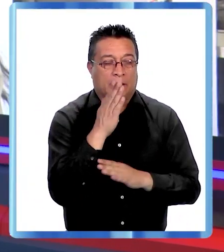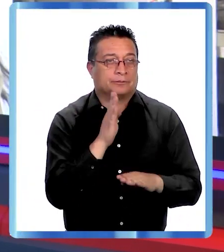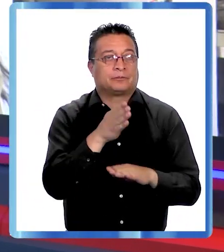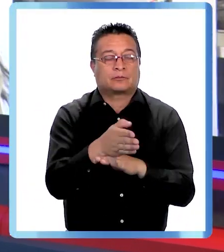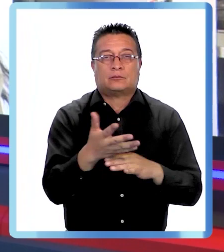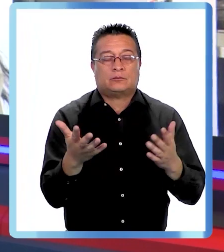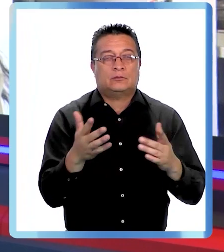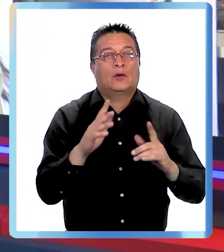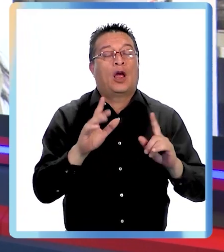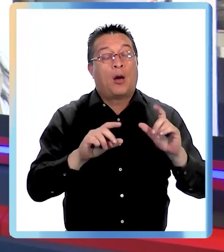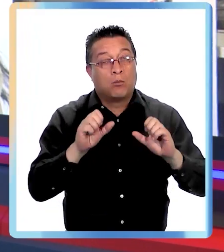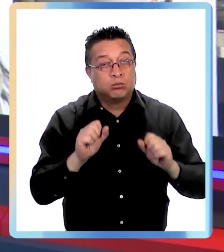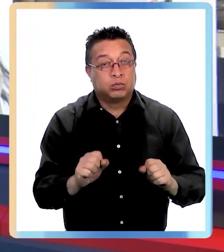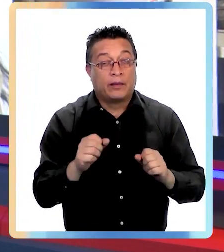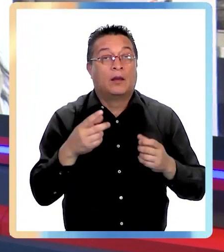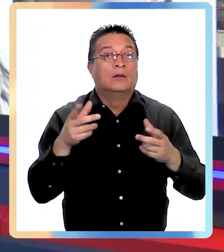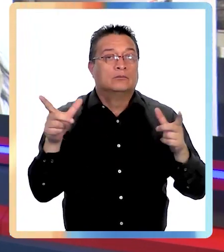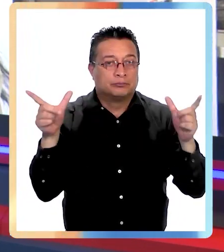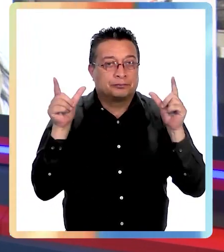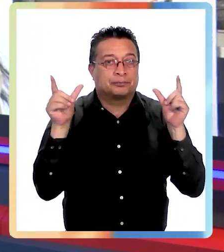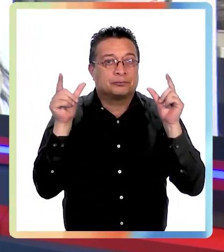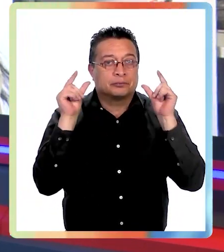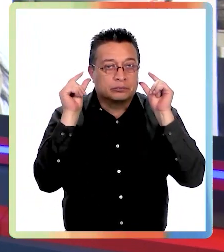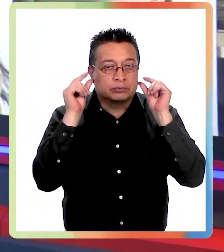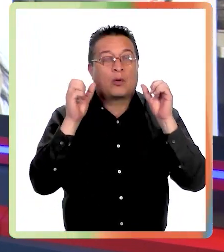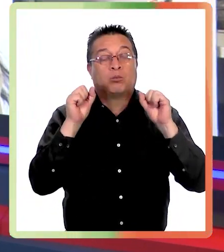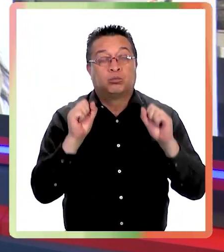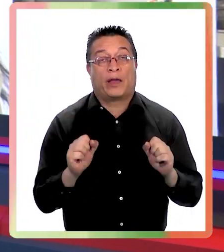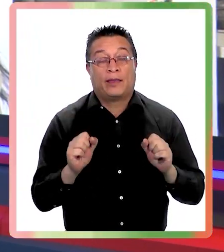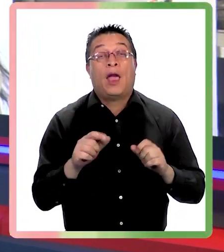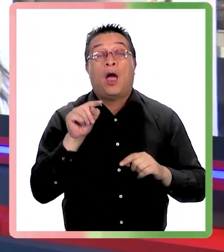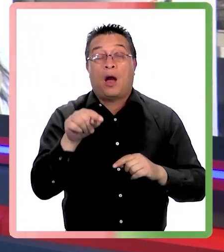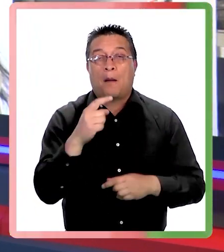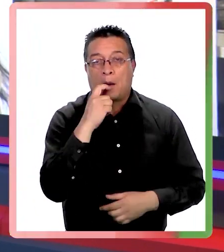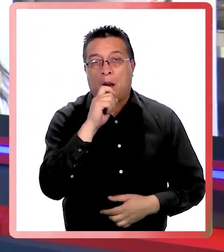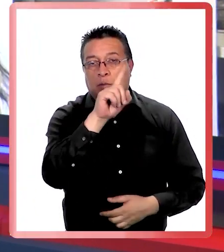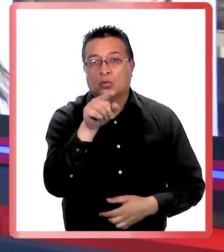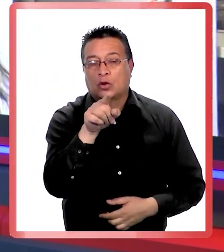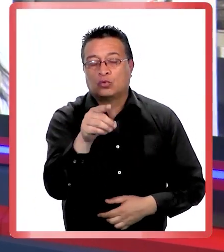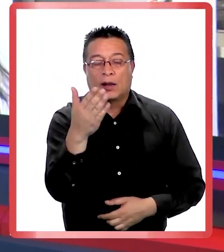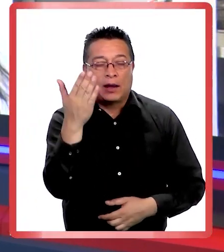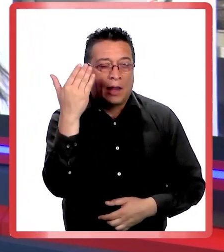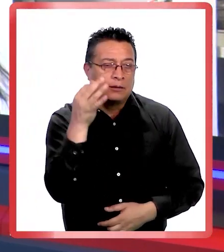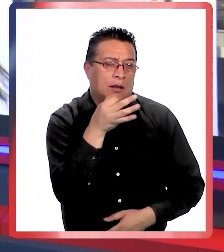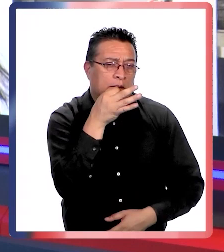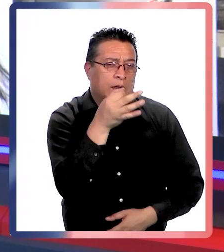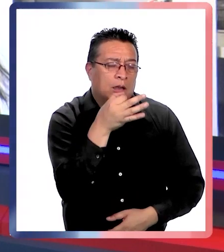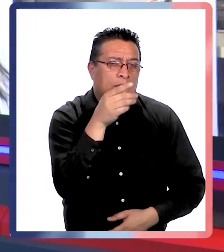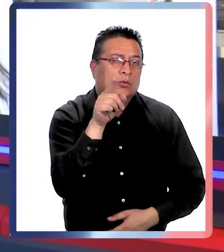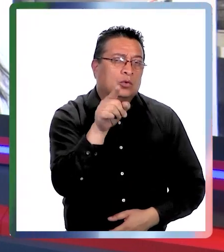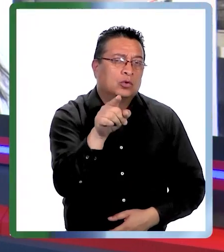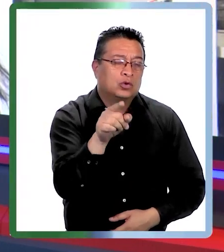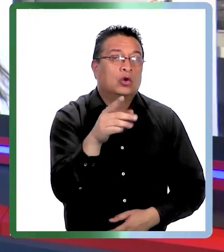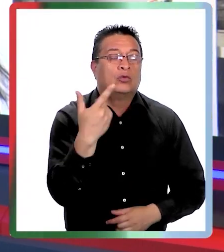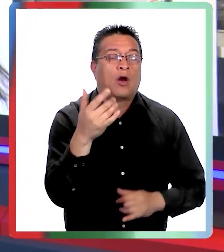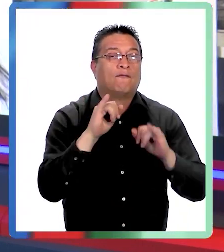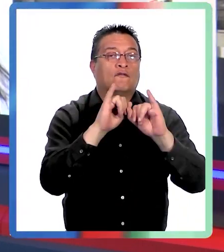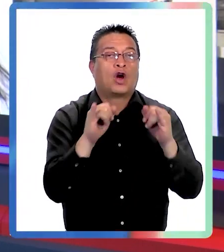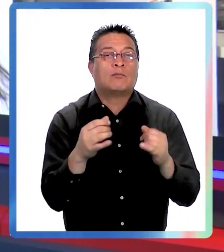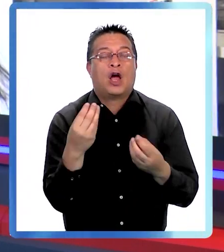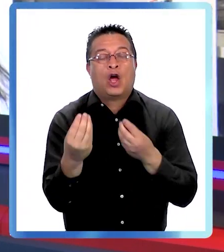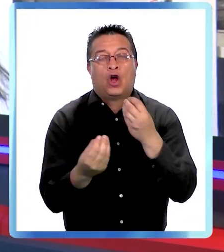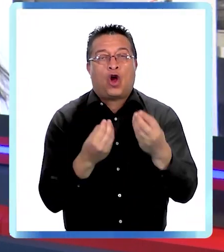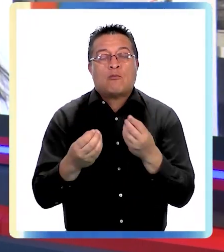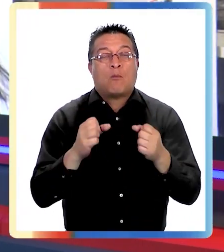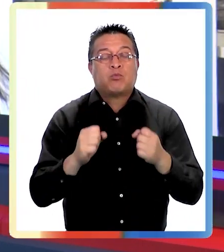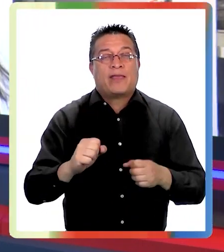con un especialista sobre quizá una posible pérdida de audición. Ahora quería preguntarle, usted antes lo mencionaba, formas